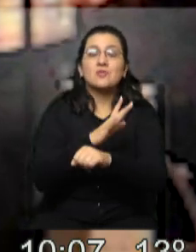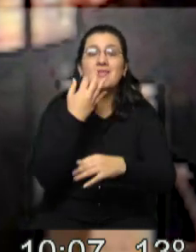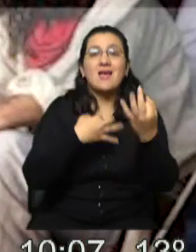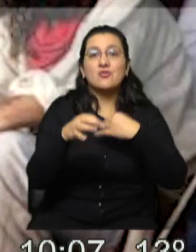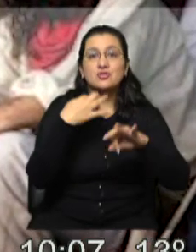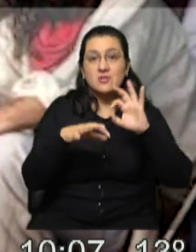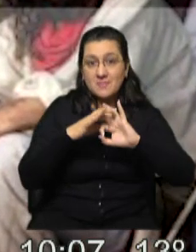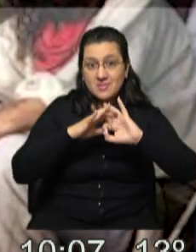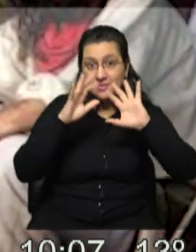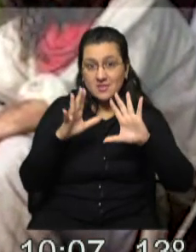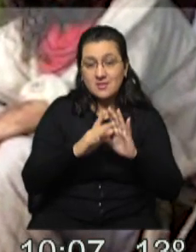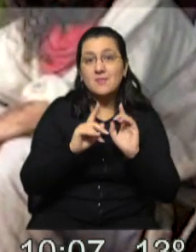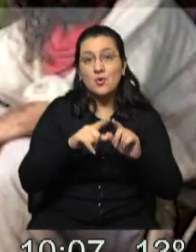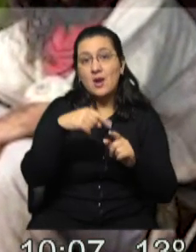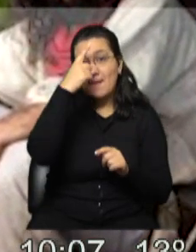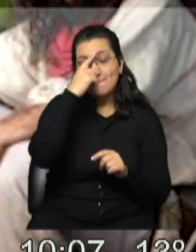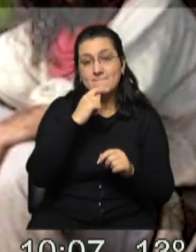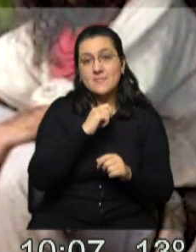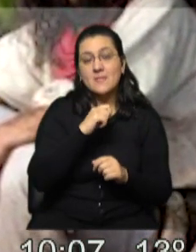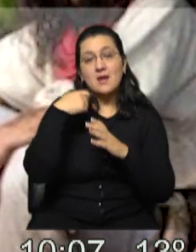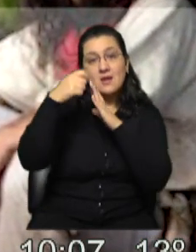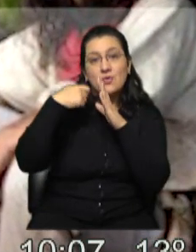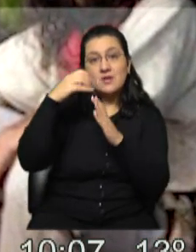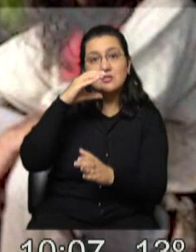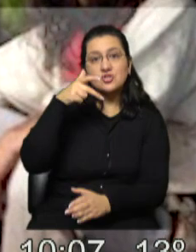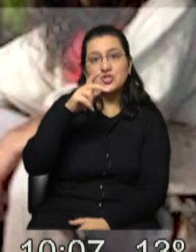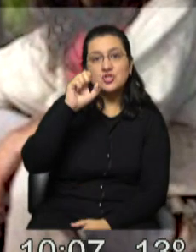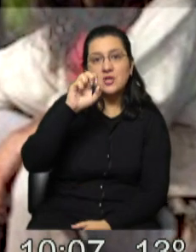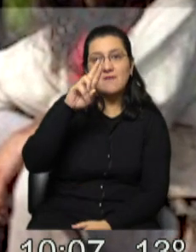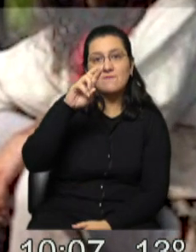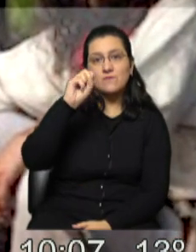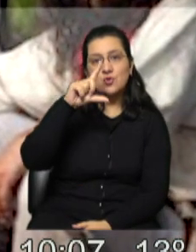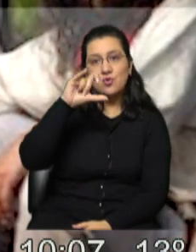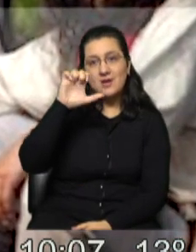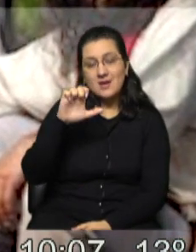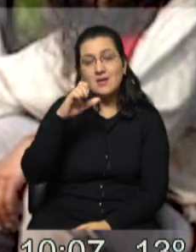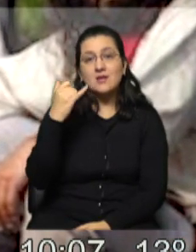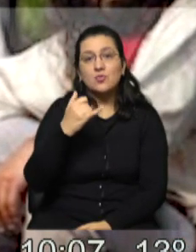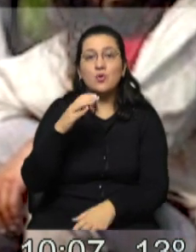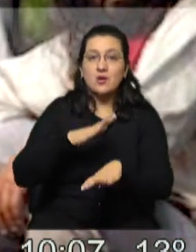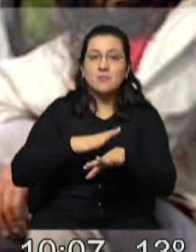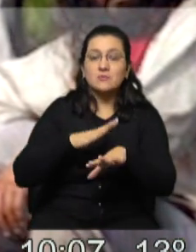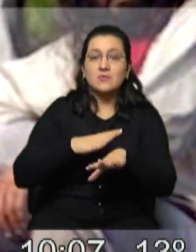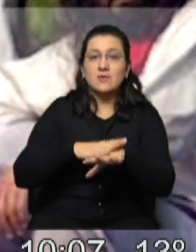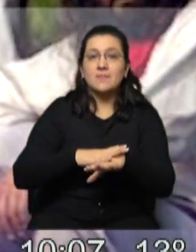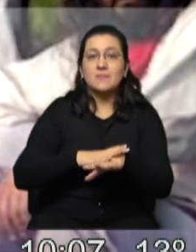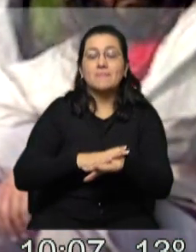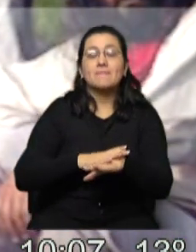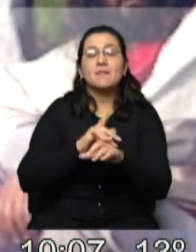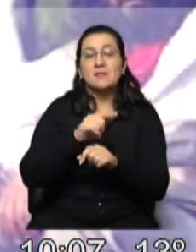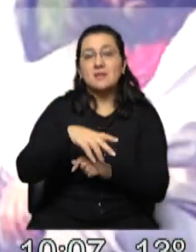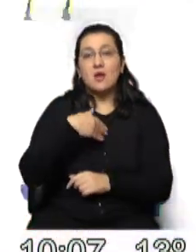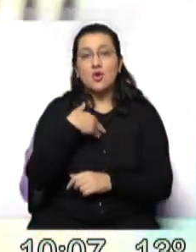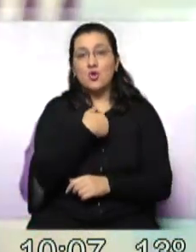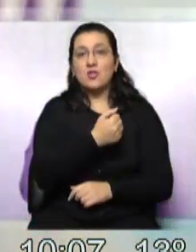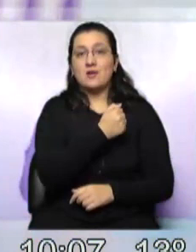independientes. Protagonizó la película El Chevrolet, dirigida por Leonardo Ricani, y tuvo la enorme responsabilidad de interpretar a nuestro